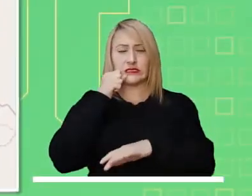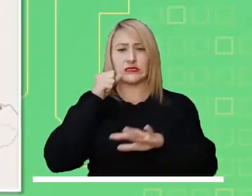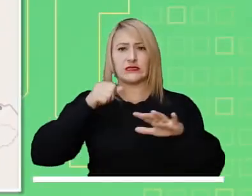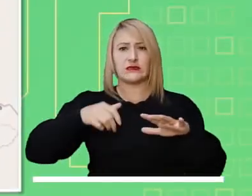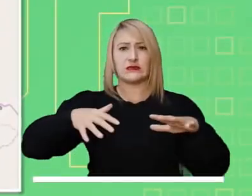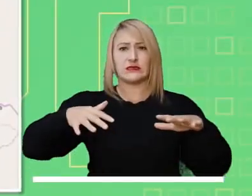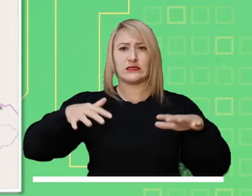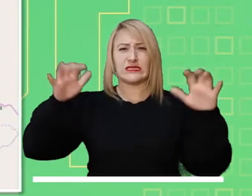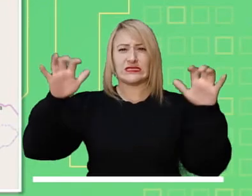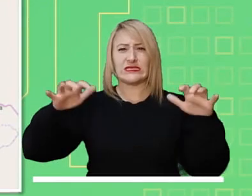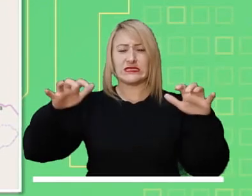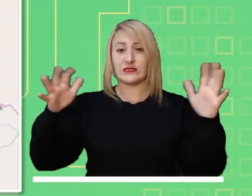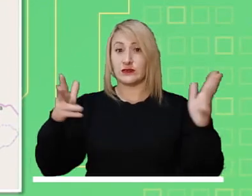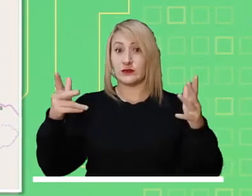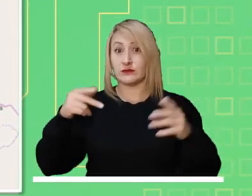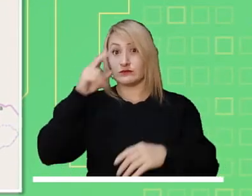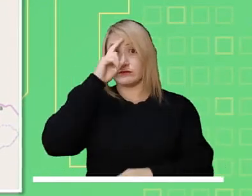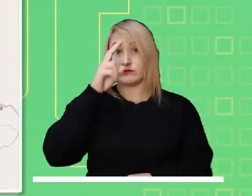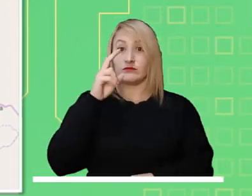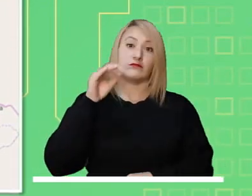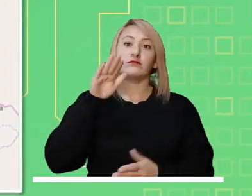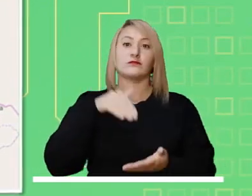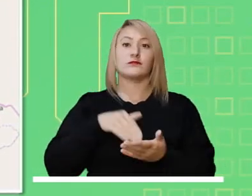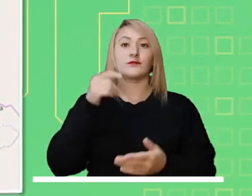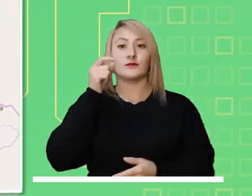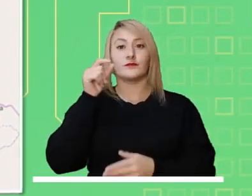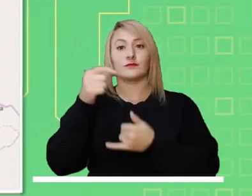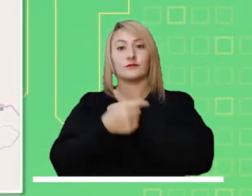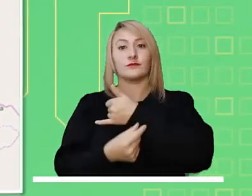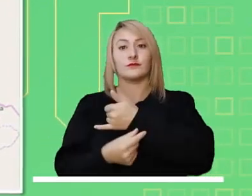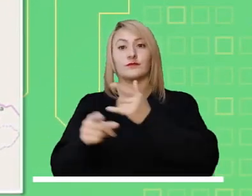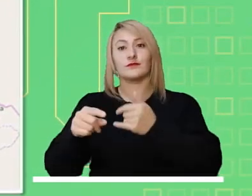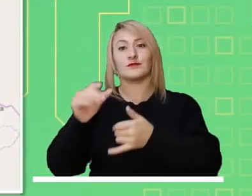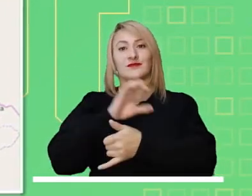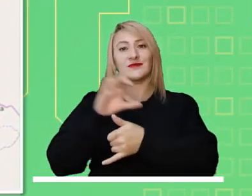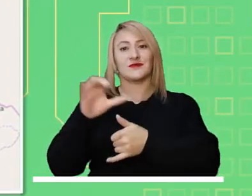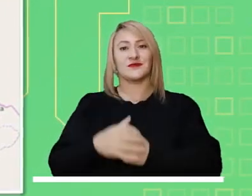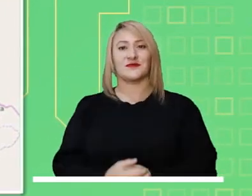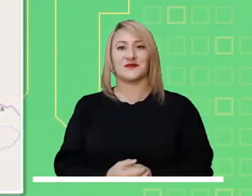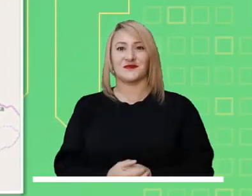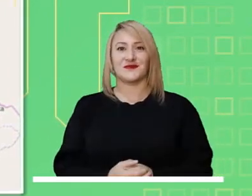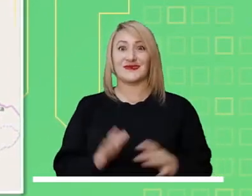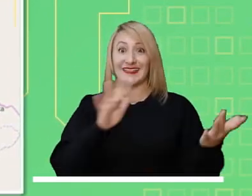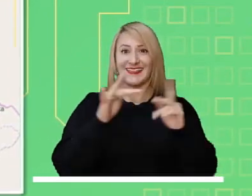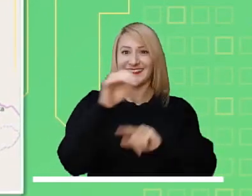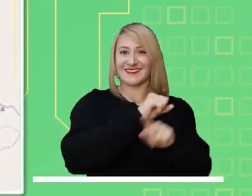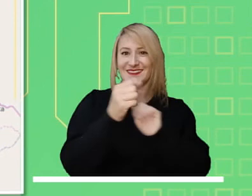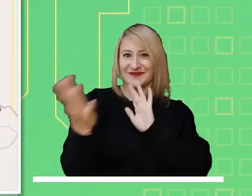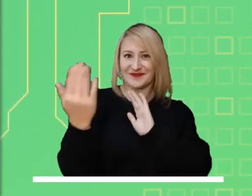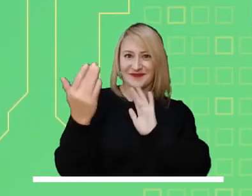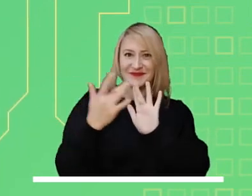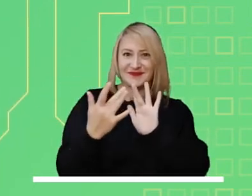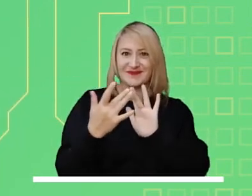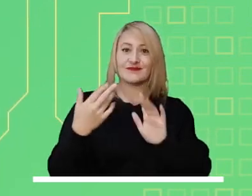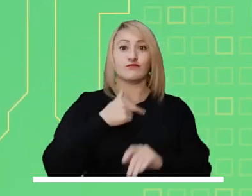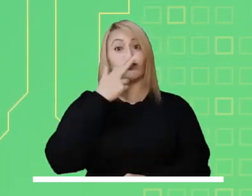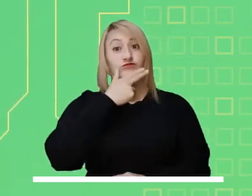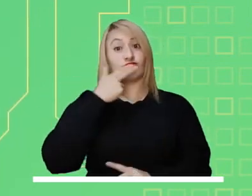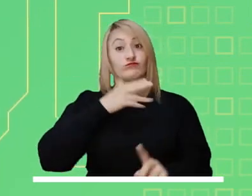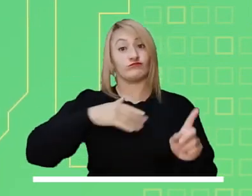santander finalizamos con la alerta naranja por tiempo lluvioso en el norte y centro del pacífico y en el caribe